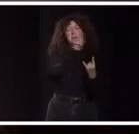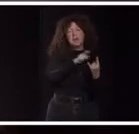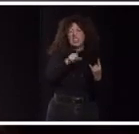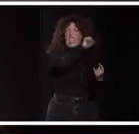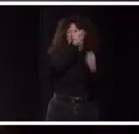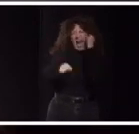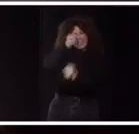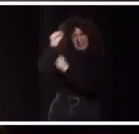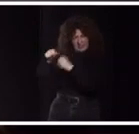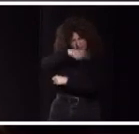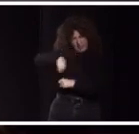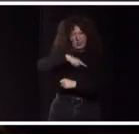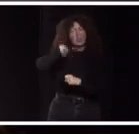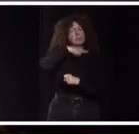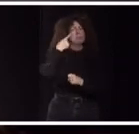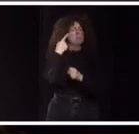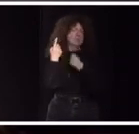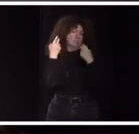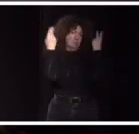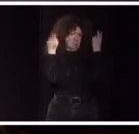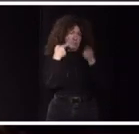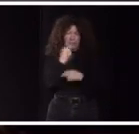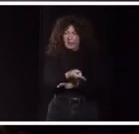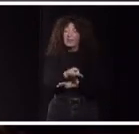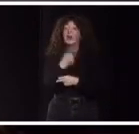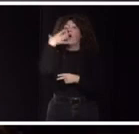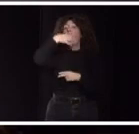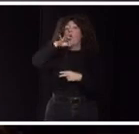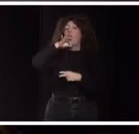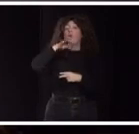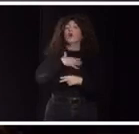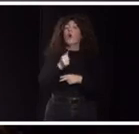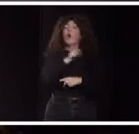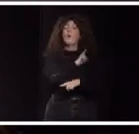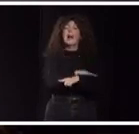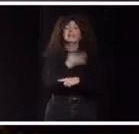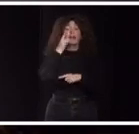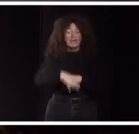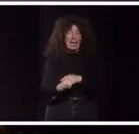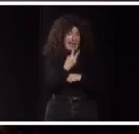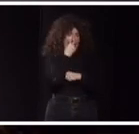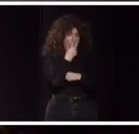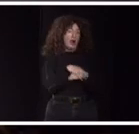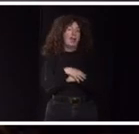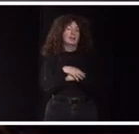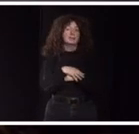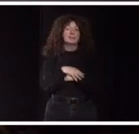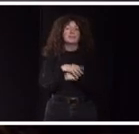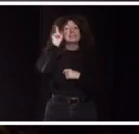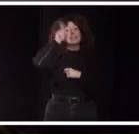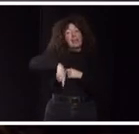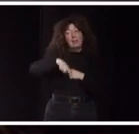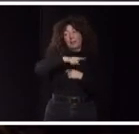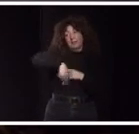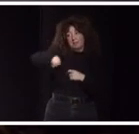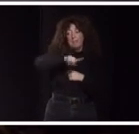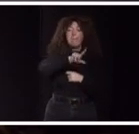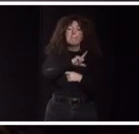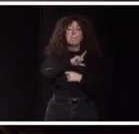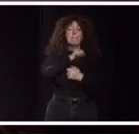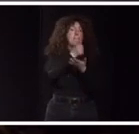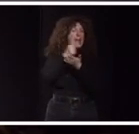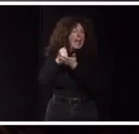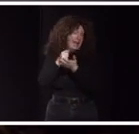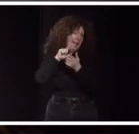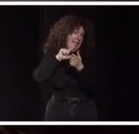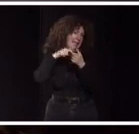que asesinan a ese pueblo. Y eso solo se ha atrevido a hacerlo Yone Belarra y la militancia de Podemos.